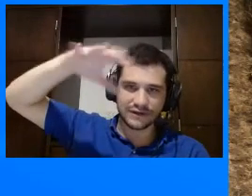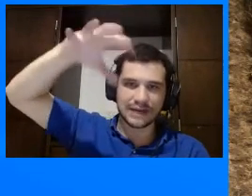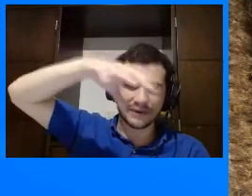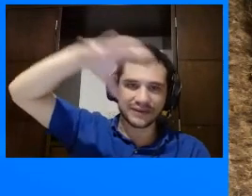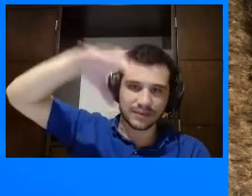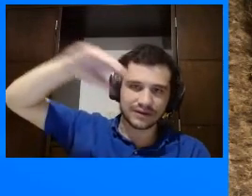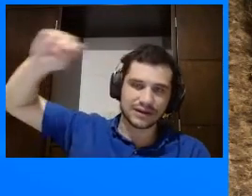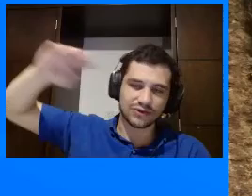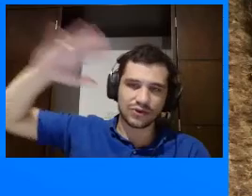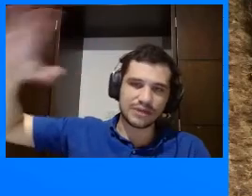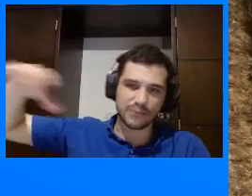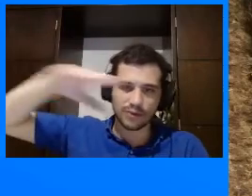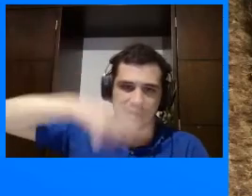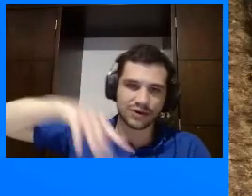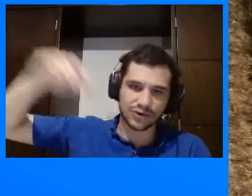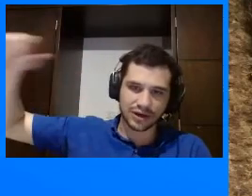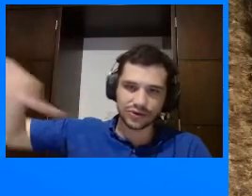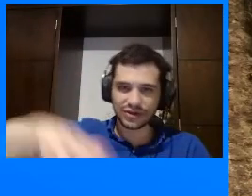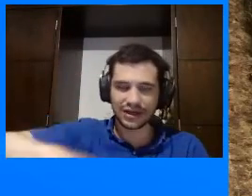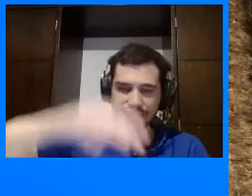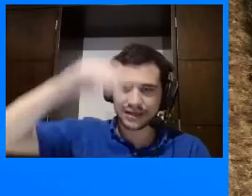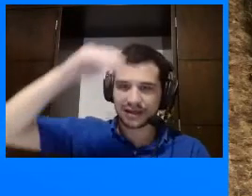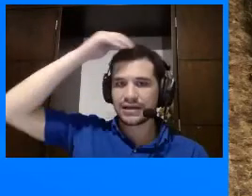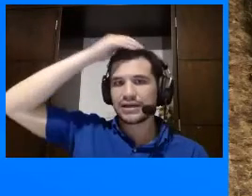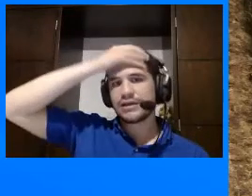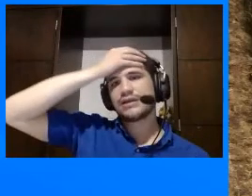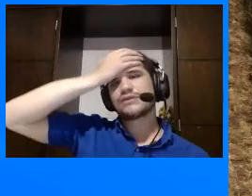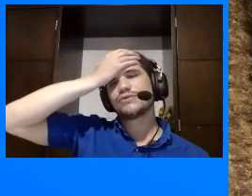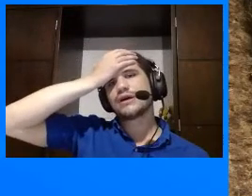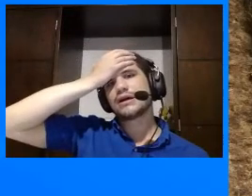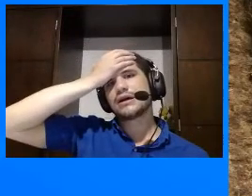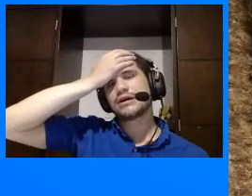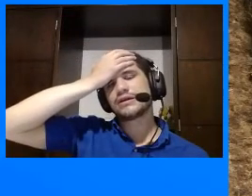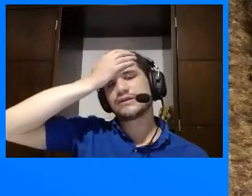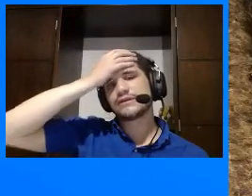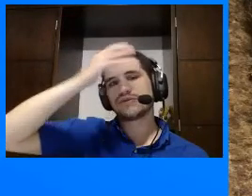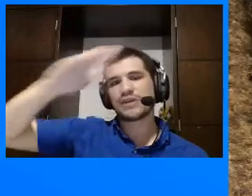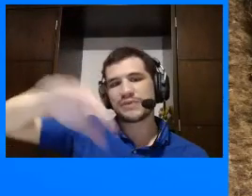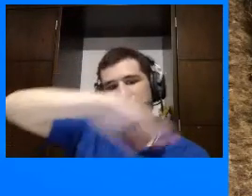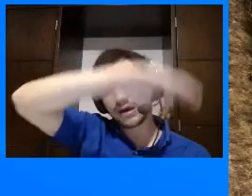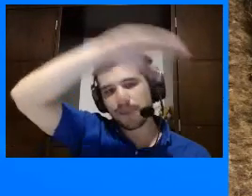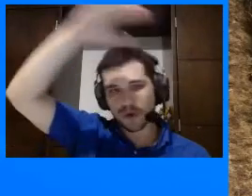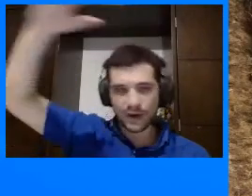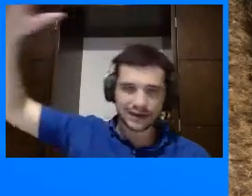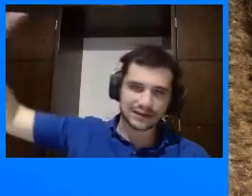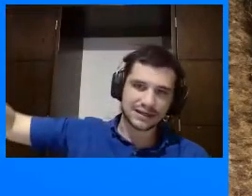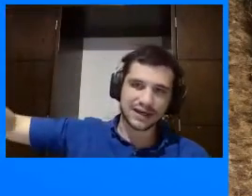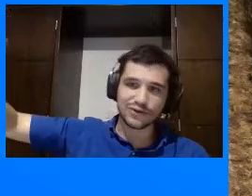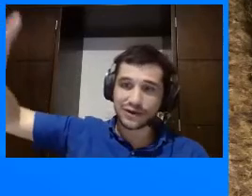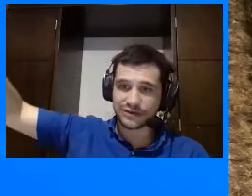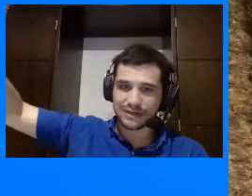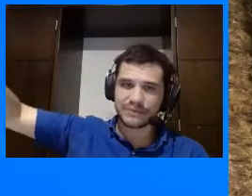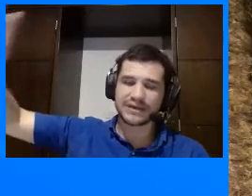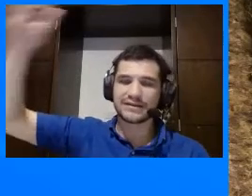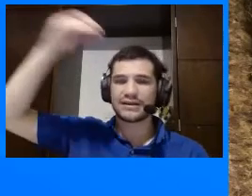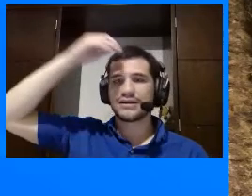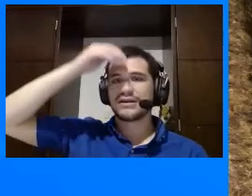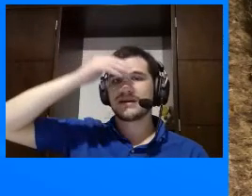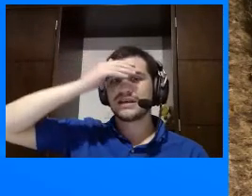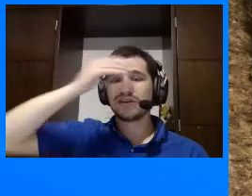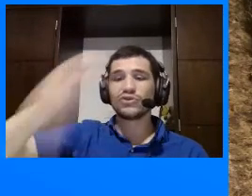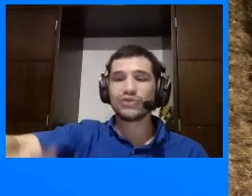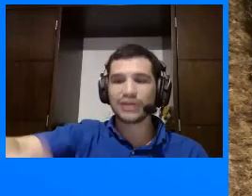hipogeo significa precisamente eso, hipo, bajo, geo, tierra. Es una especie de bóveda tallada en una sola